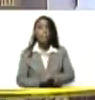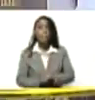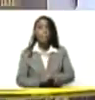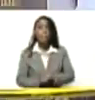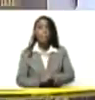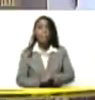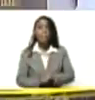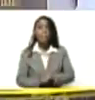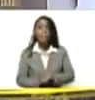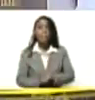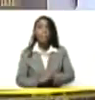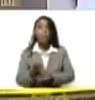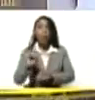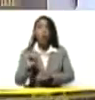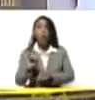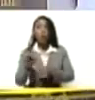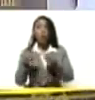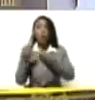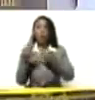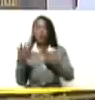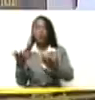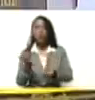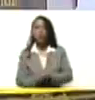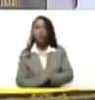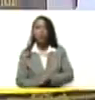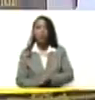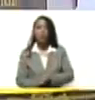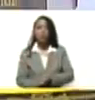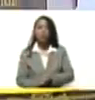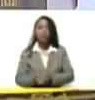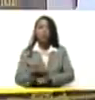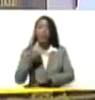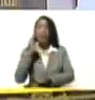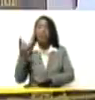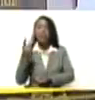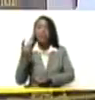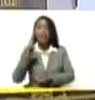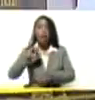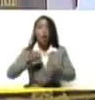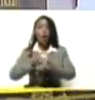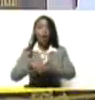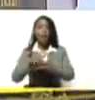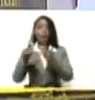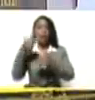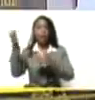obtengo la cosa qué dice jorge rodríguez net